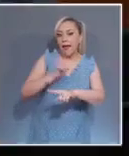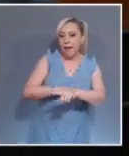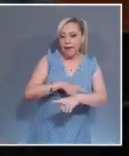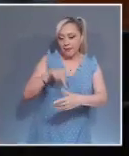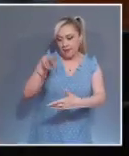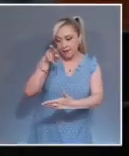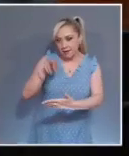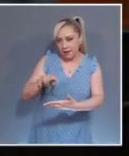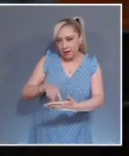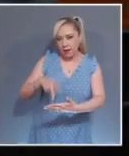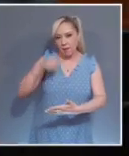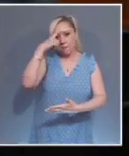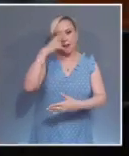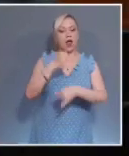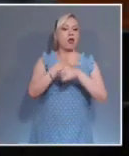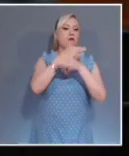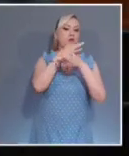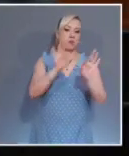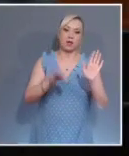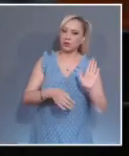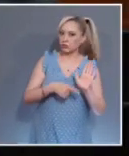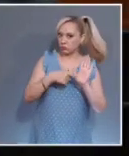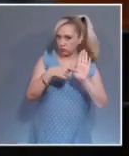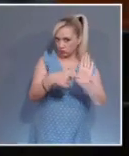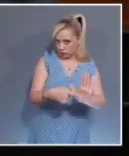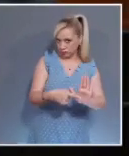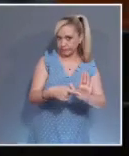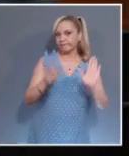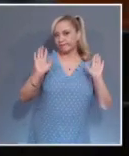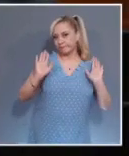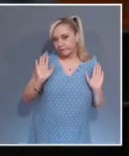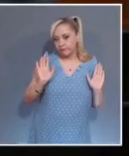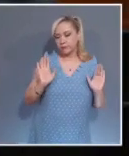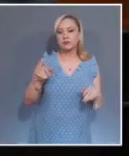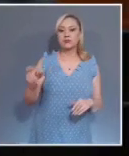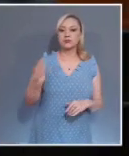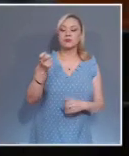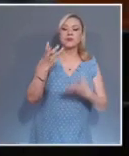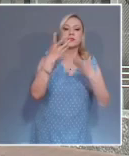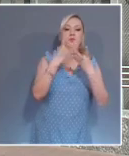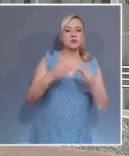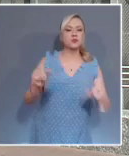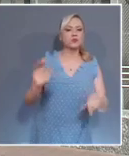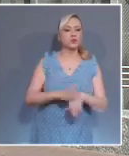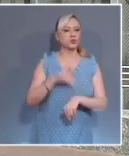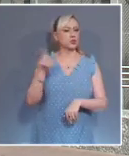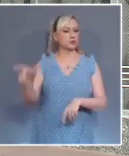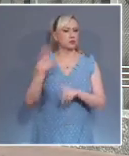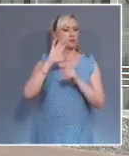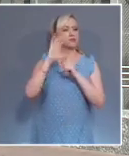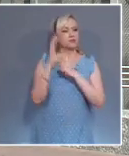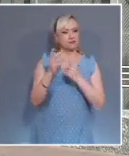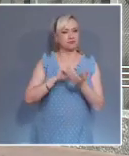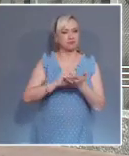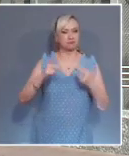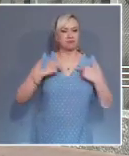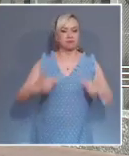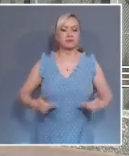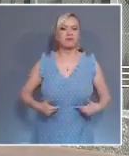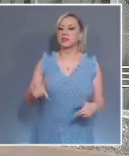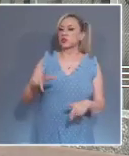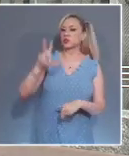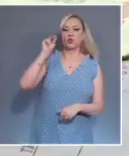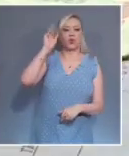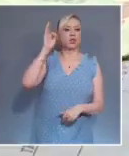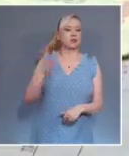información. En el caso, la sala resolvió una controversia constitucional promovida por la CNDH en contra de una resolución del INAI que le